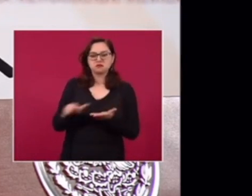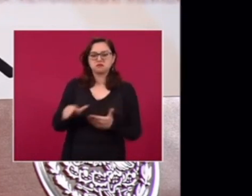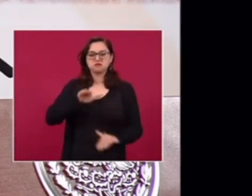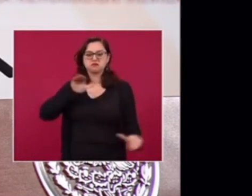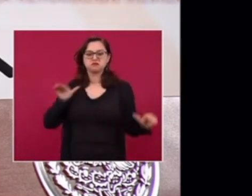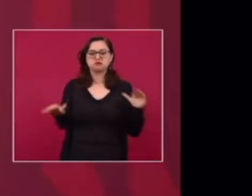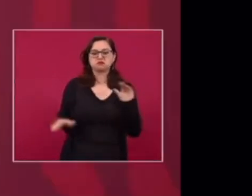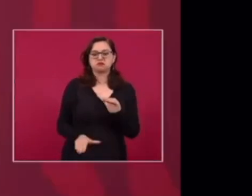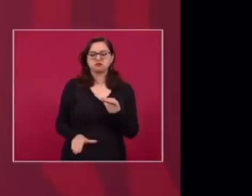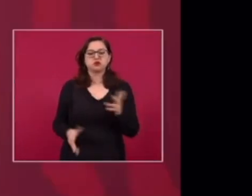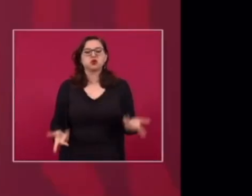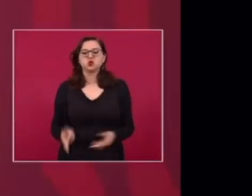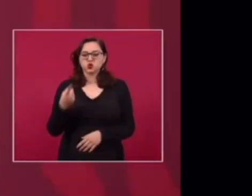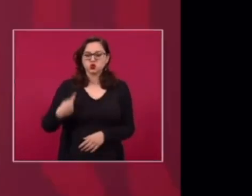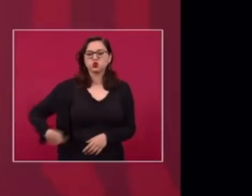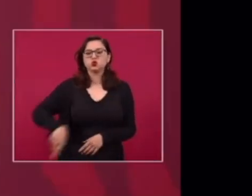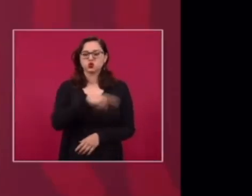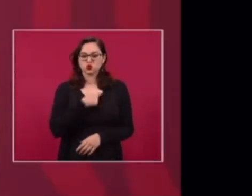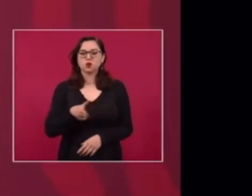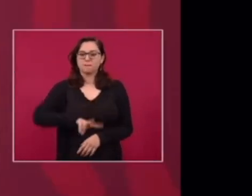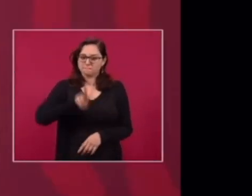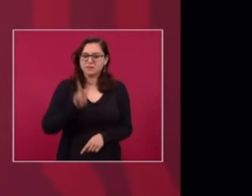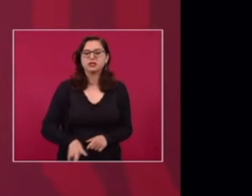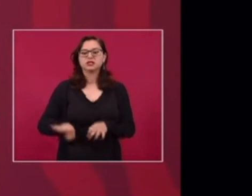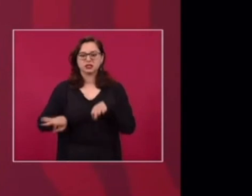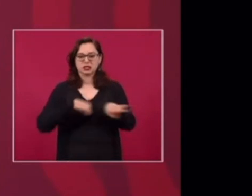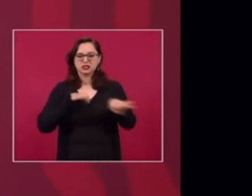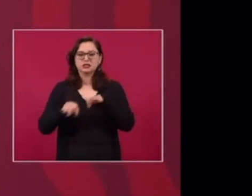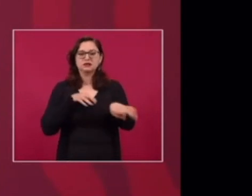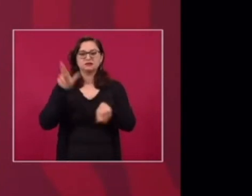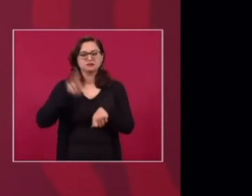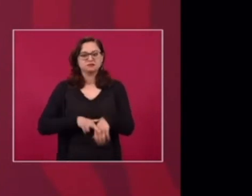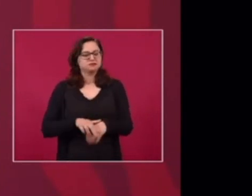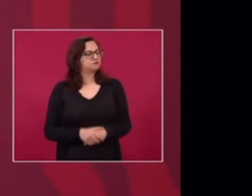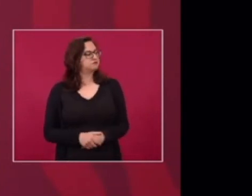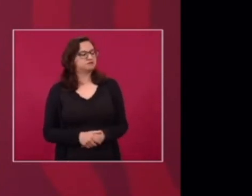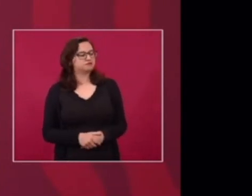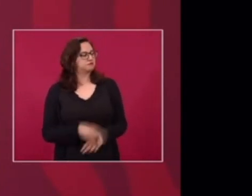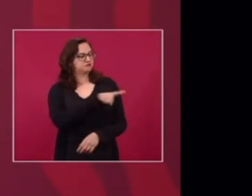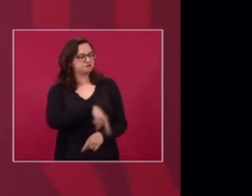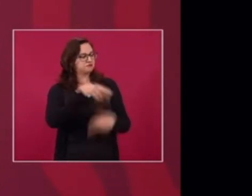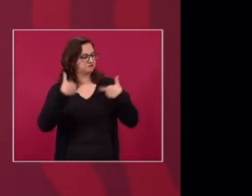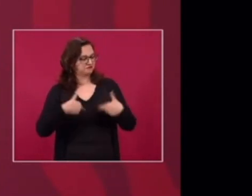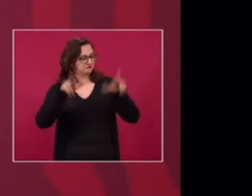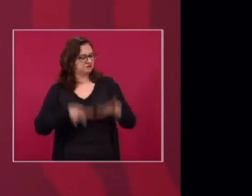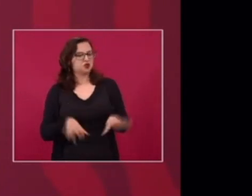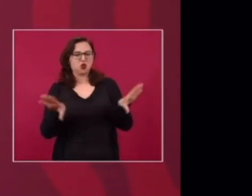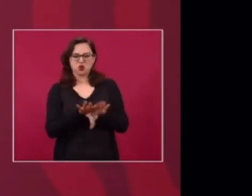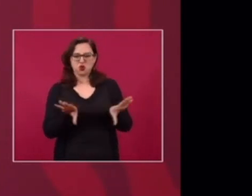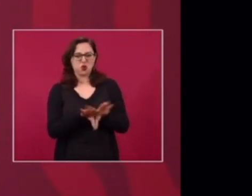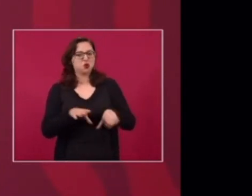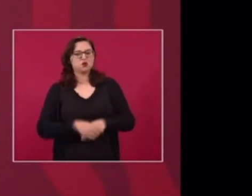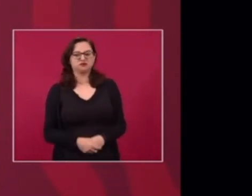desventaja? A nosotros, los verdaderos trabajadores, ¿cómo se atreven a querer representarnos? Si fueron